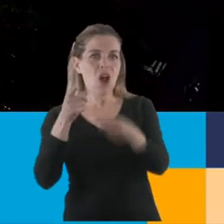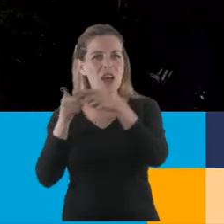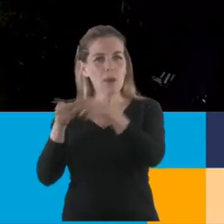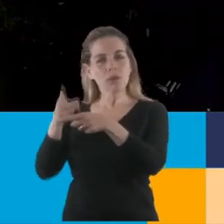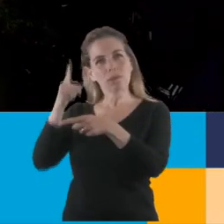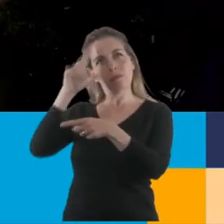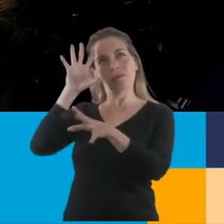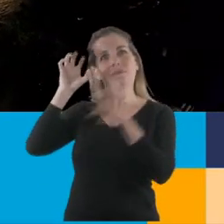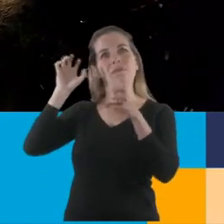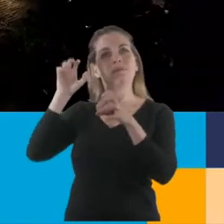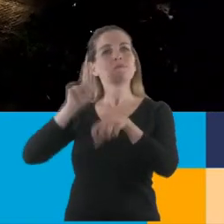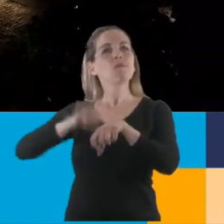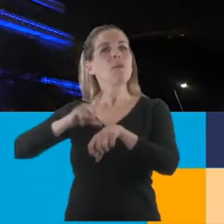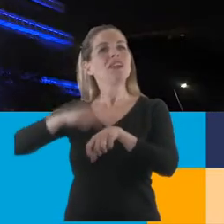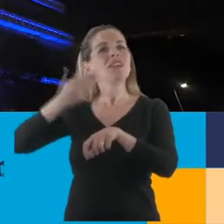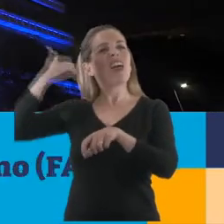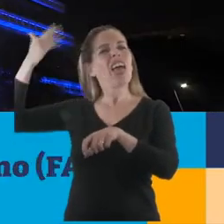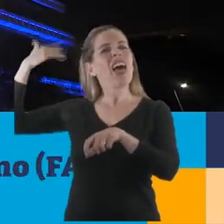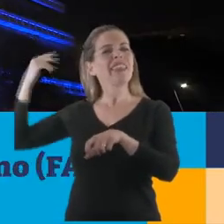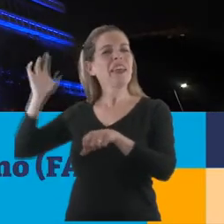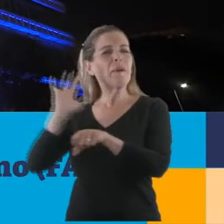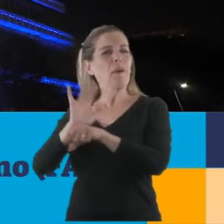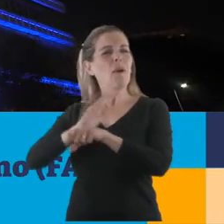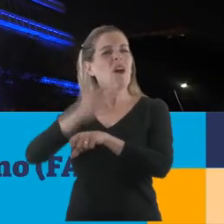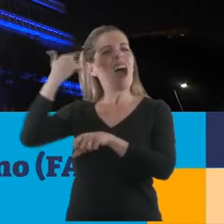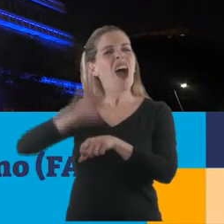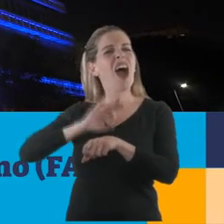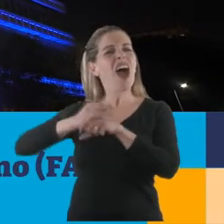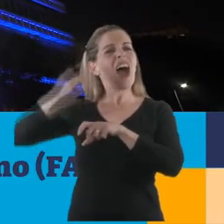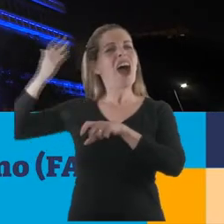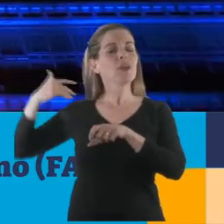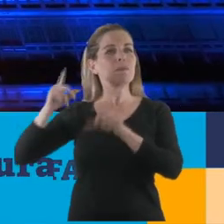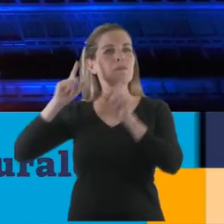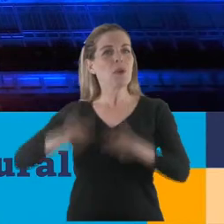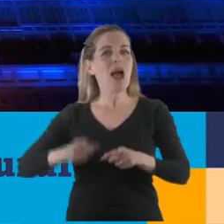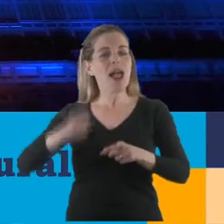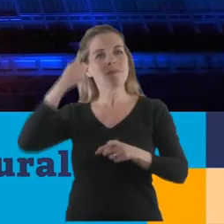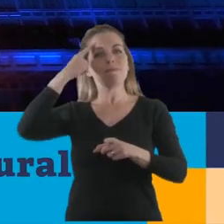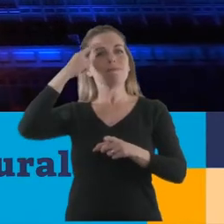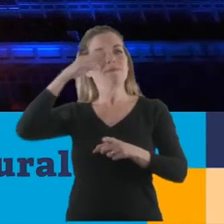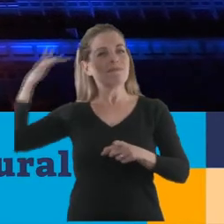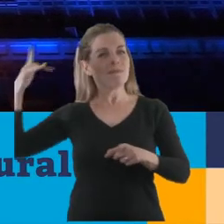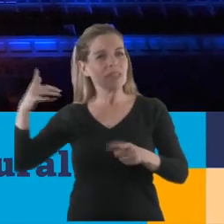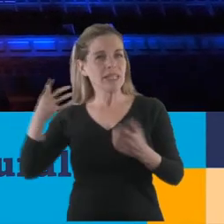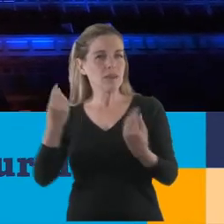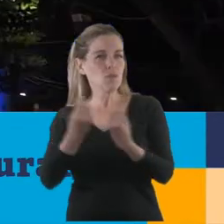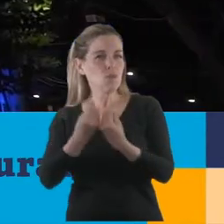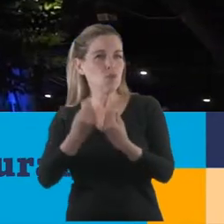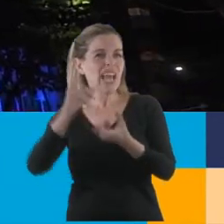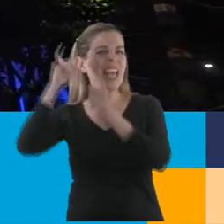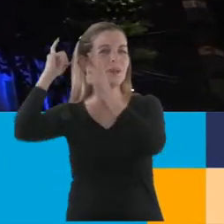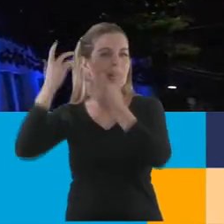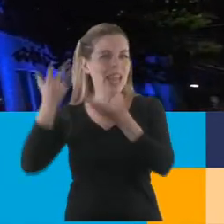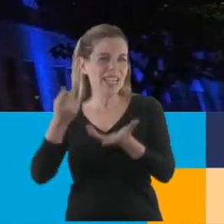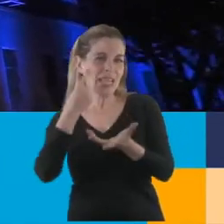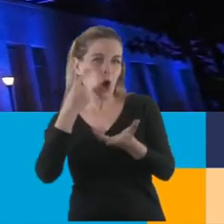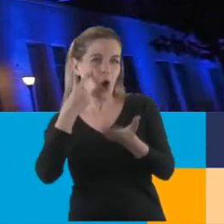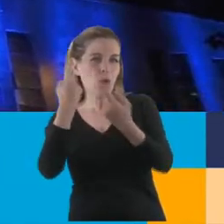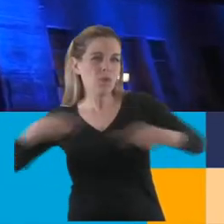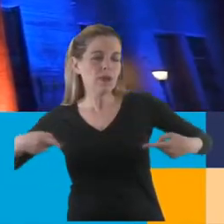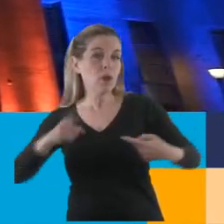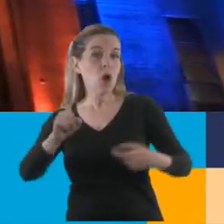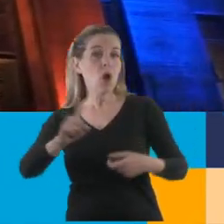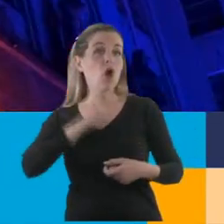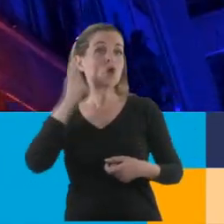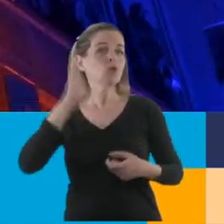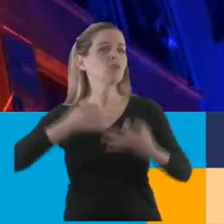recordar momentos ya tan lejanos, pero con muchas, muchas vivencias. Pero principalmente el honor, ¿no? El honor y el